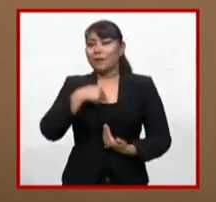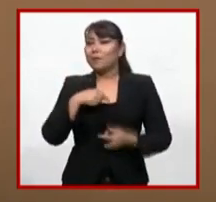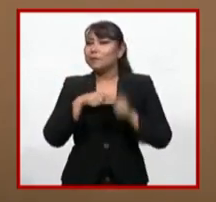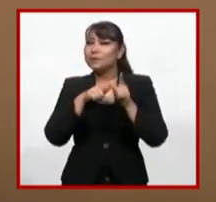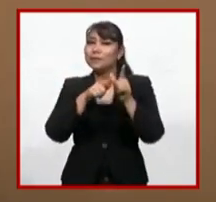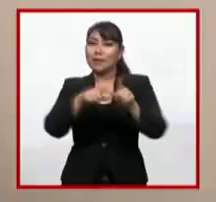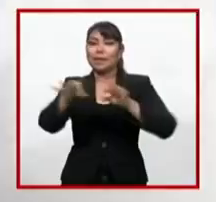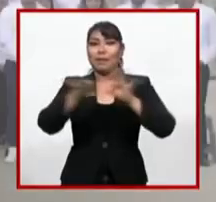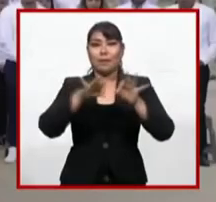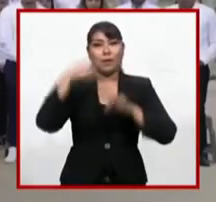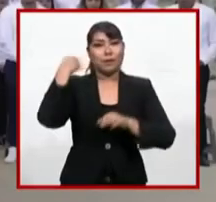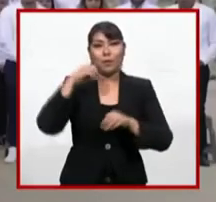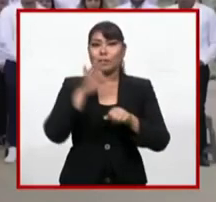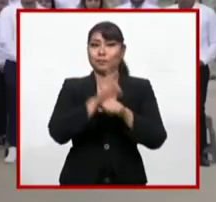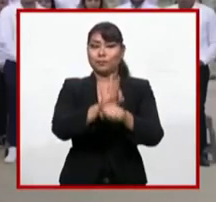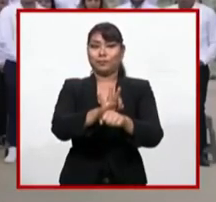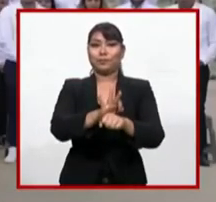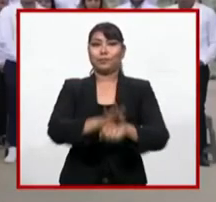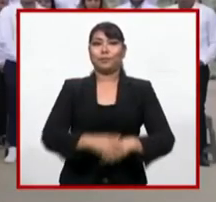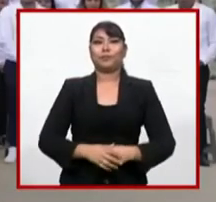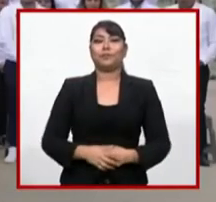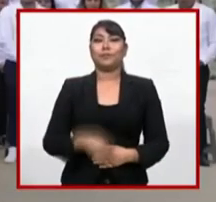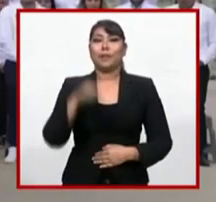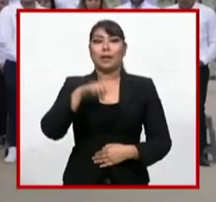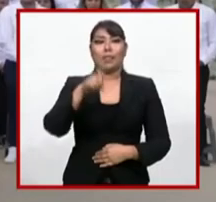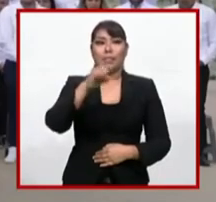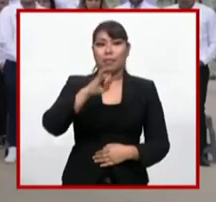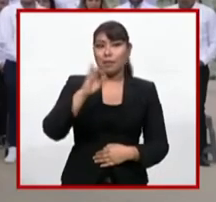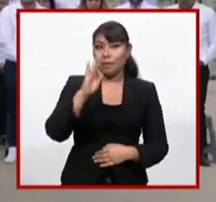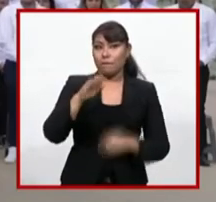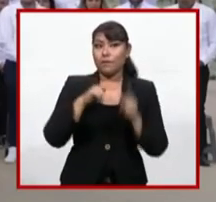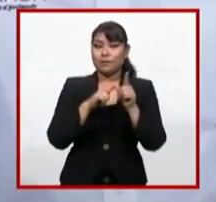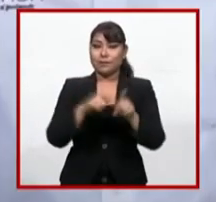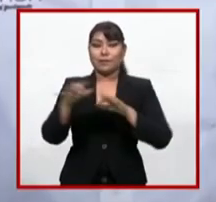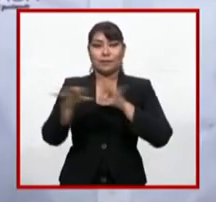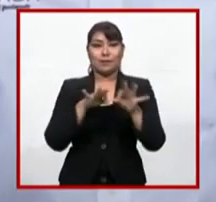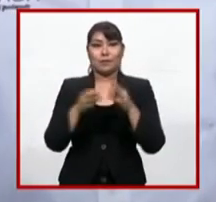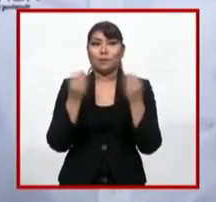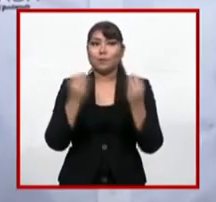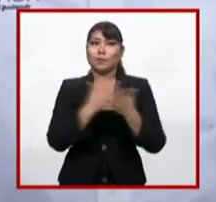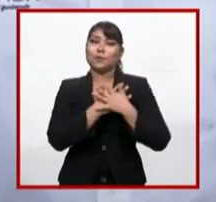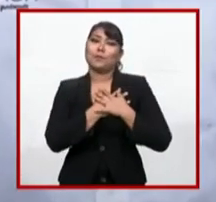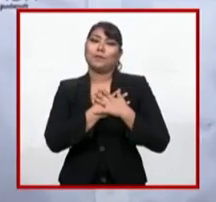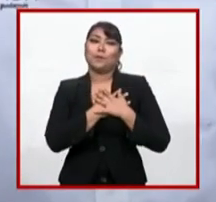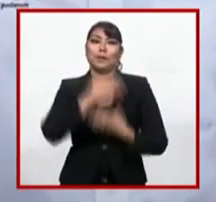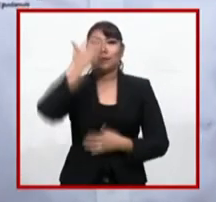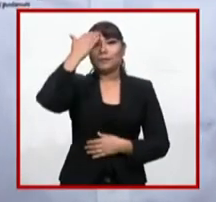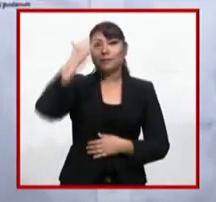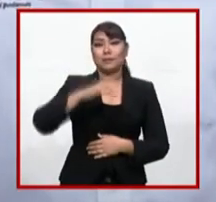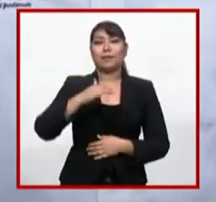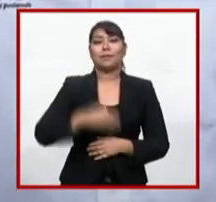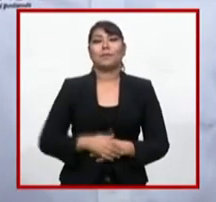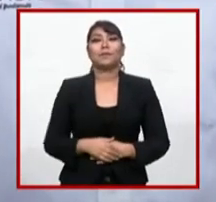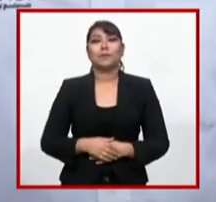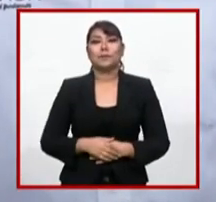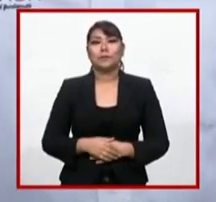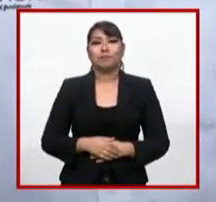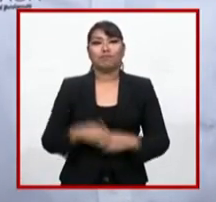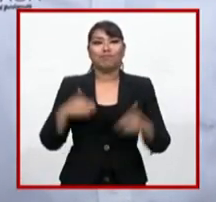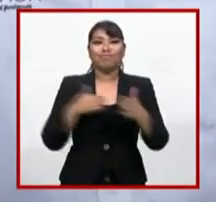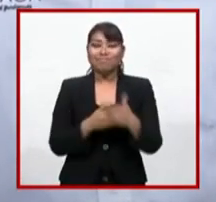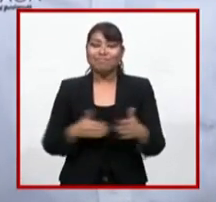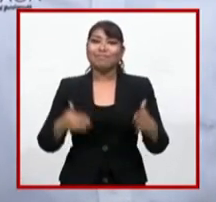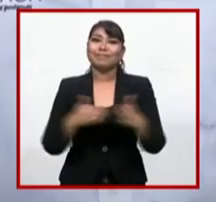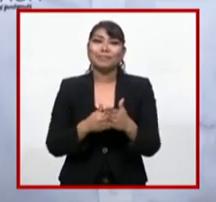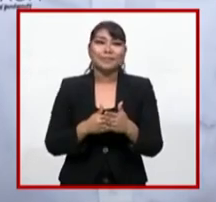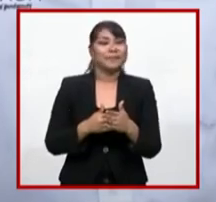trabajando por Oaxaca. Este DIF ha trabajado con mucho amor. sabiendo que no hay obstáculos que no podamos